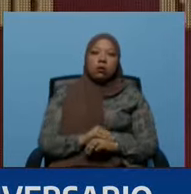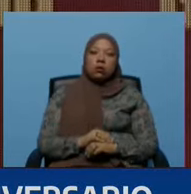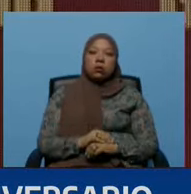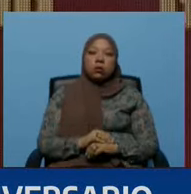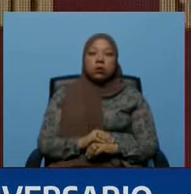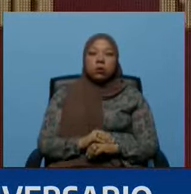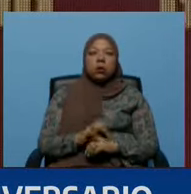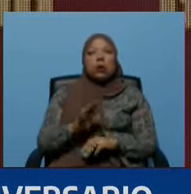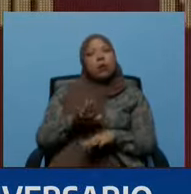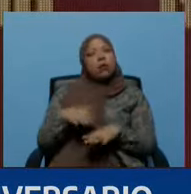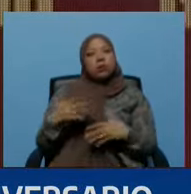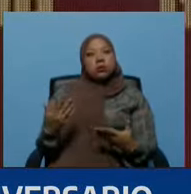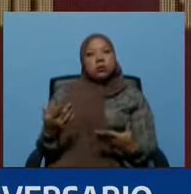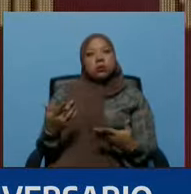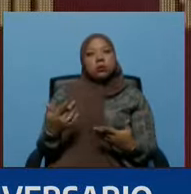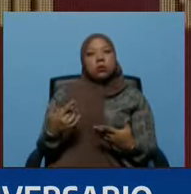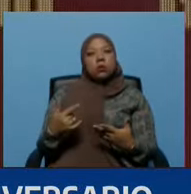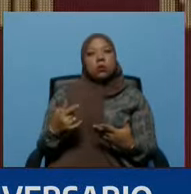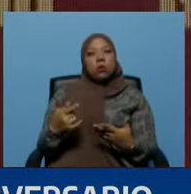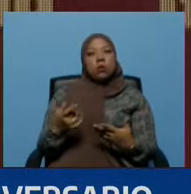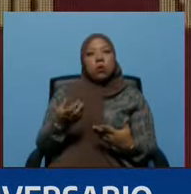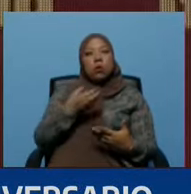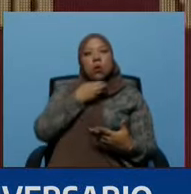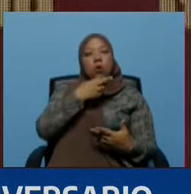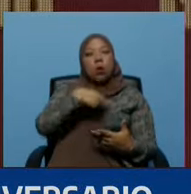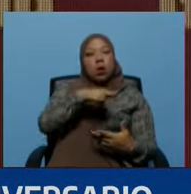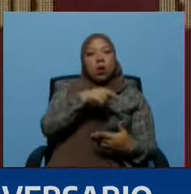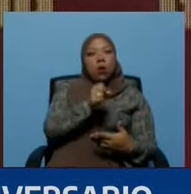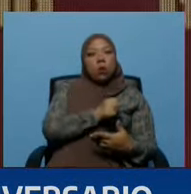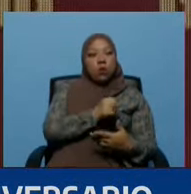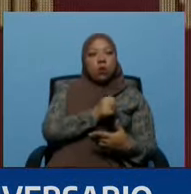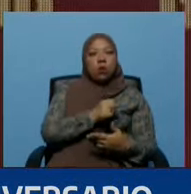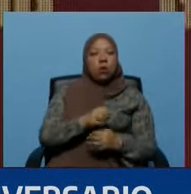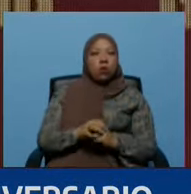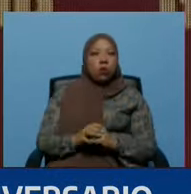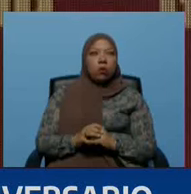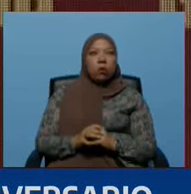me dijeron, ¿por qué? Mete unos curas que me preguntan a mí, ¿por qué?